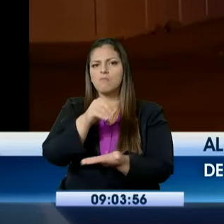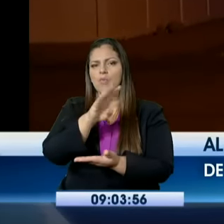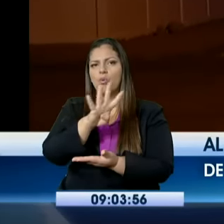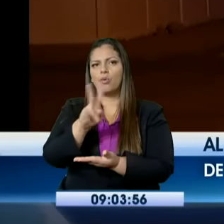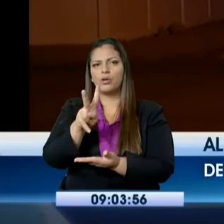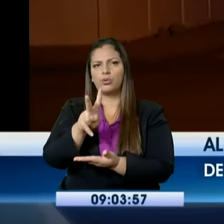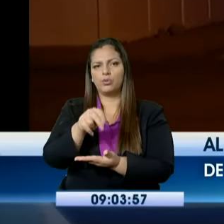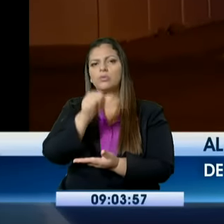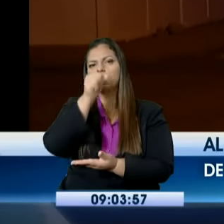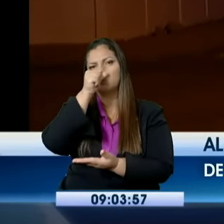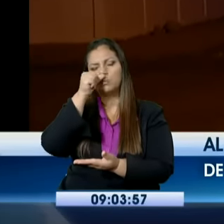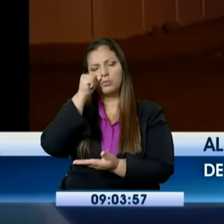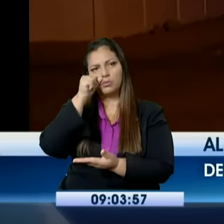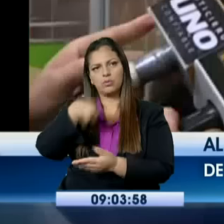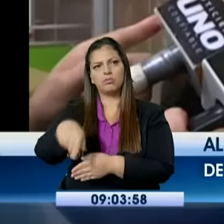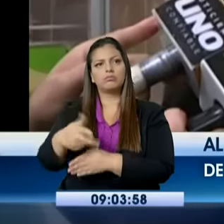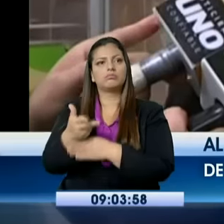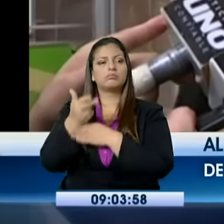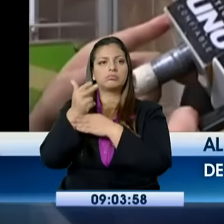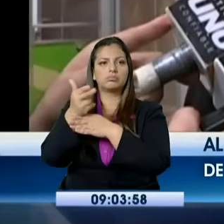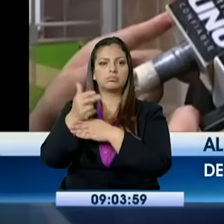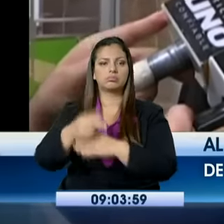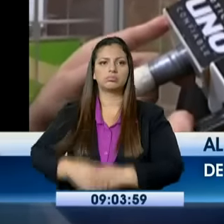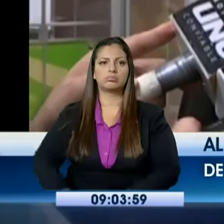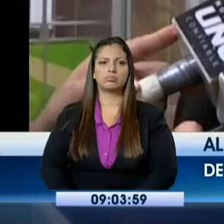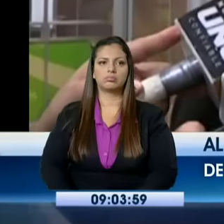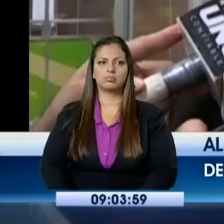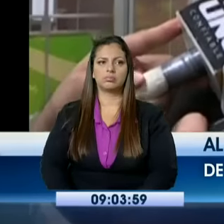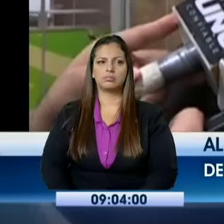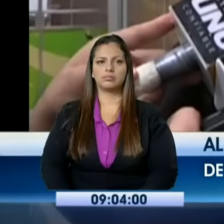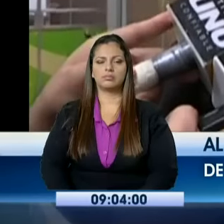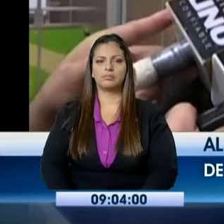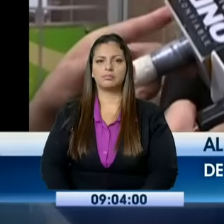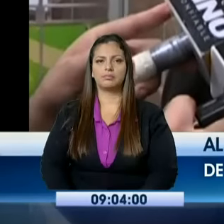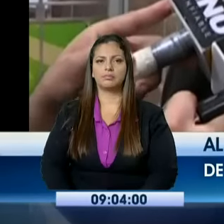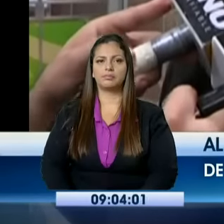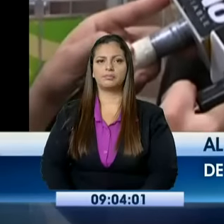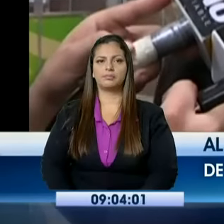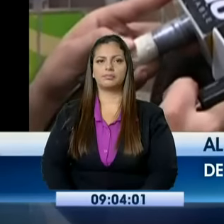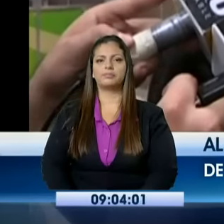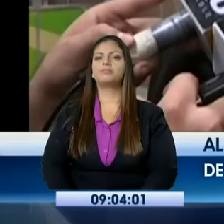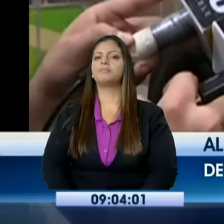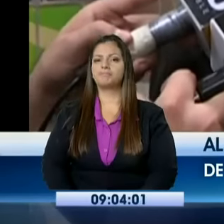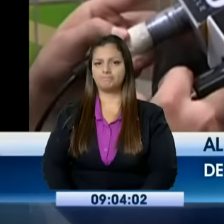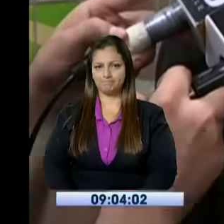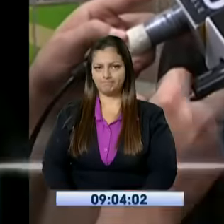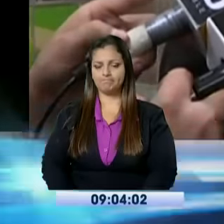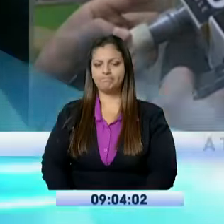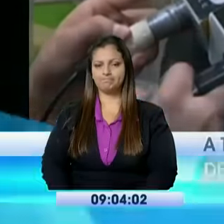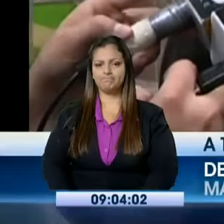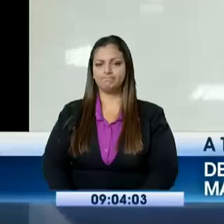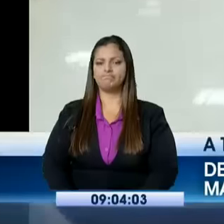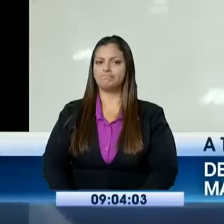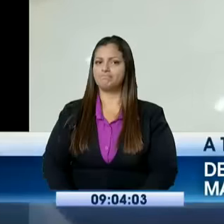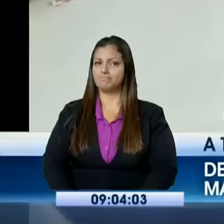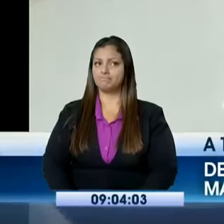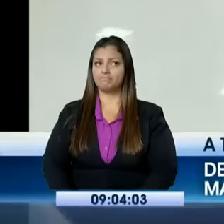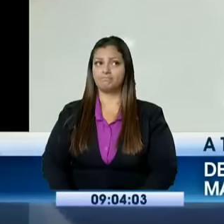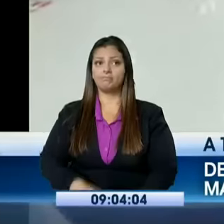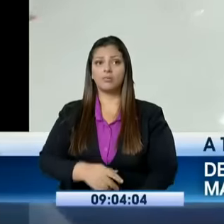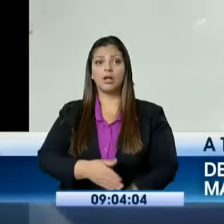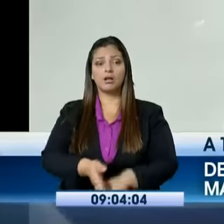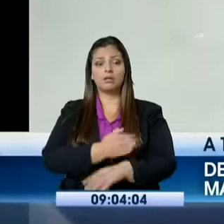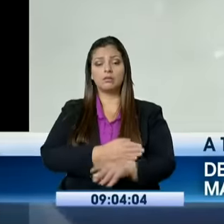ser comercializados en la zona. ¿Quién lo denunció, el sospechoso? La víctima ahora se encuentra presentando la